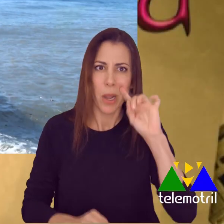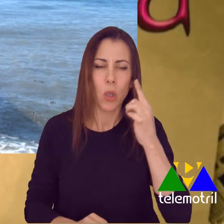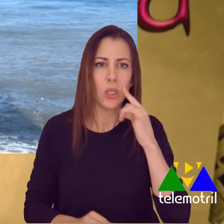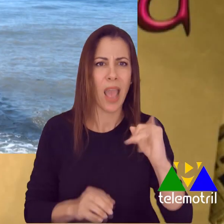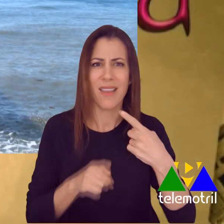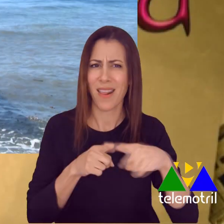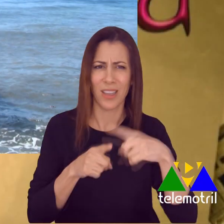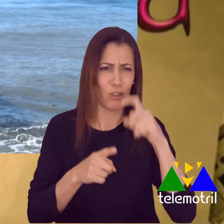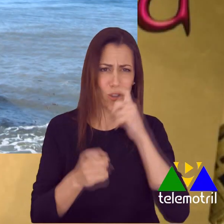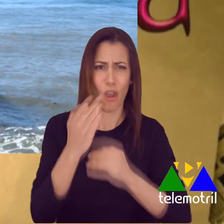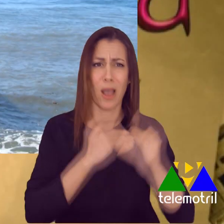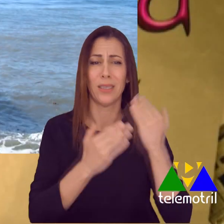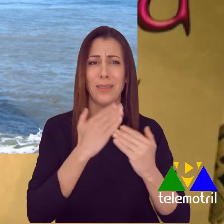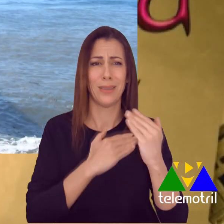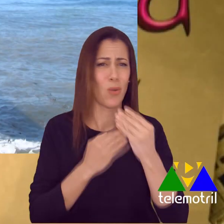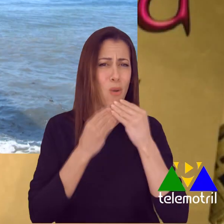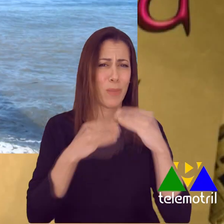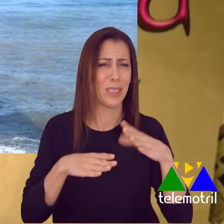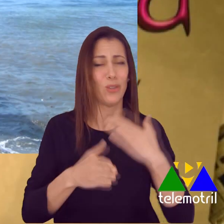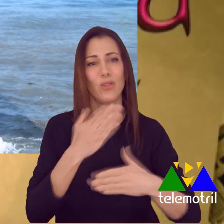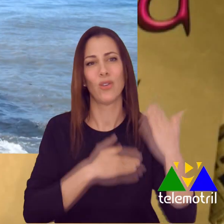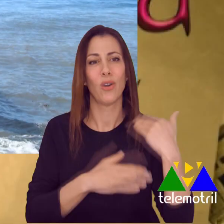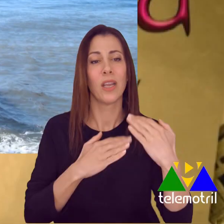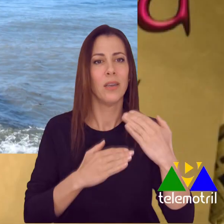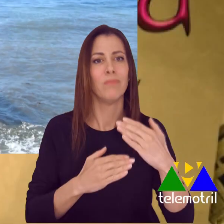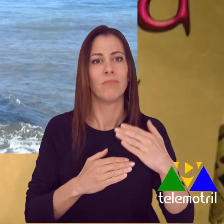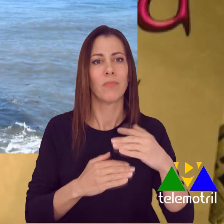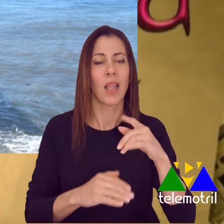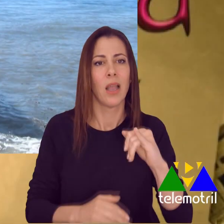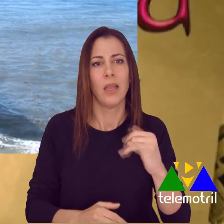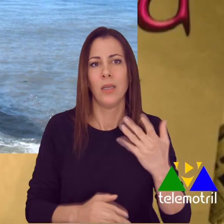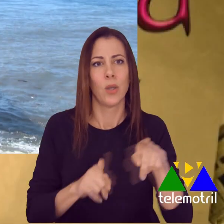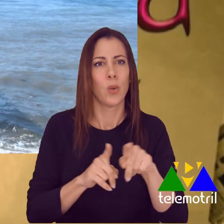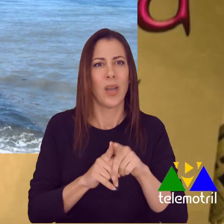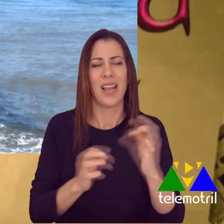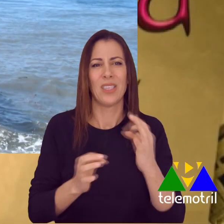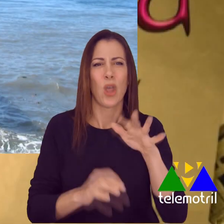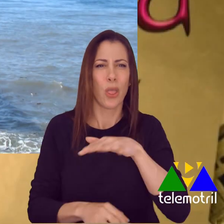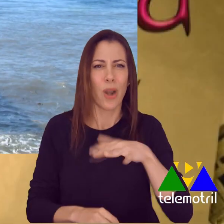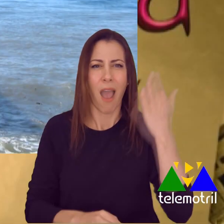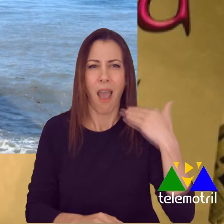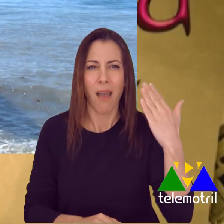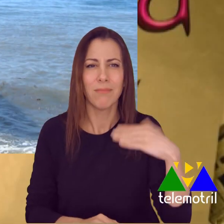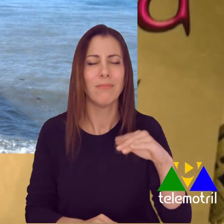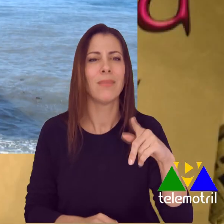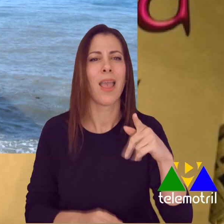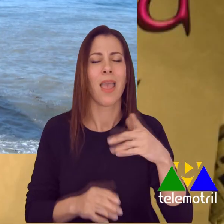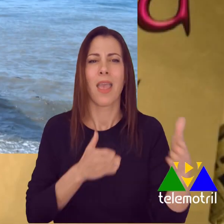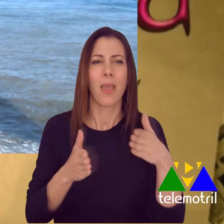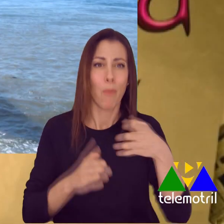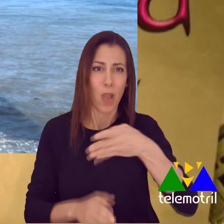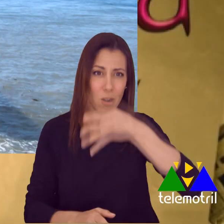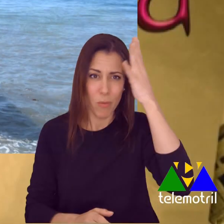Hay restos prehistóricos a lo largo del río Guadalfeo, hay restos ibéricos, hay restos de época romana, de